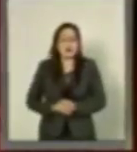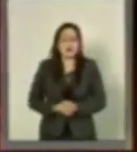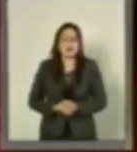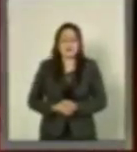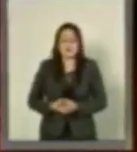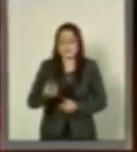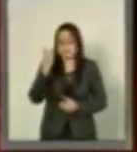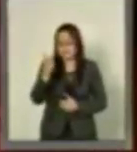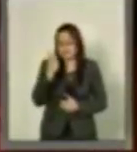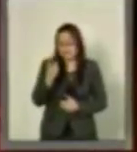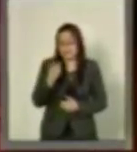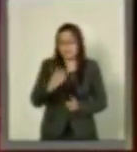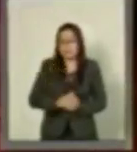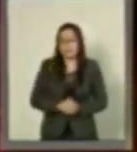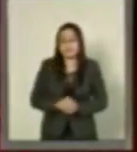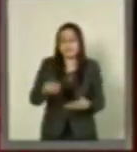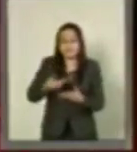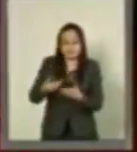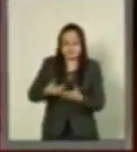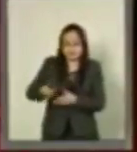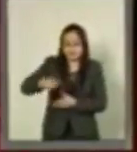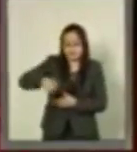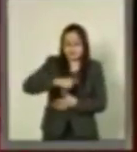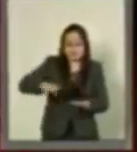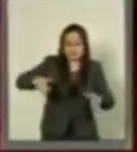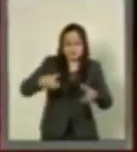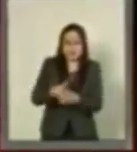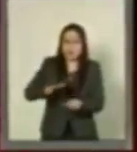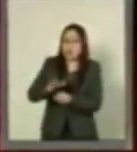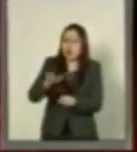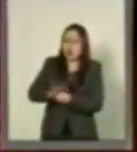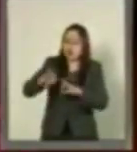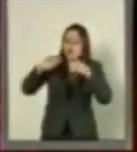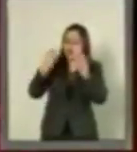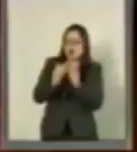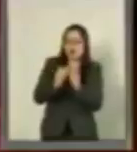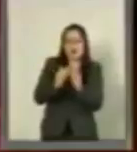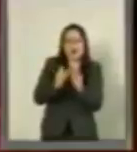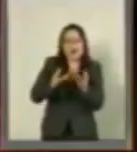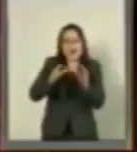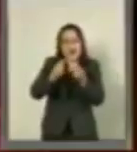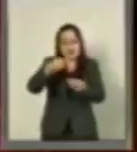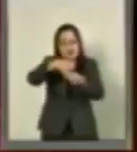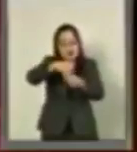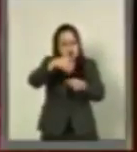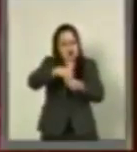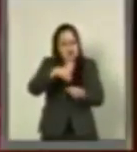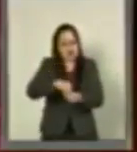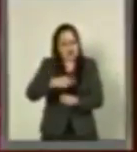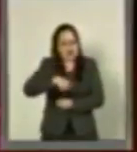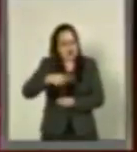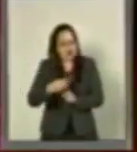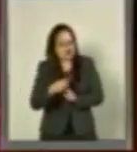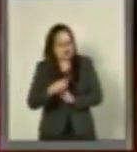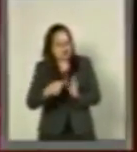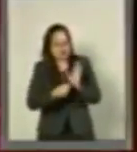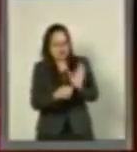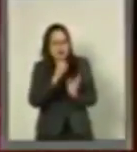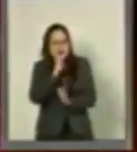suerte, en esta medida de la discrecional del gasto, en el ejercicio del gasto, señor